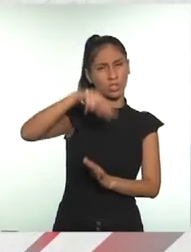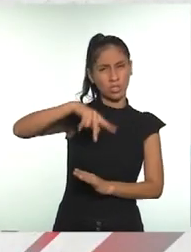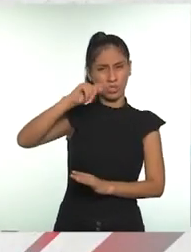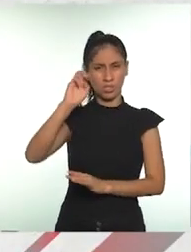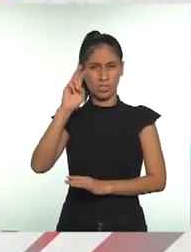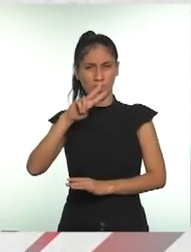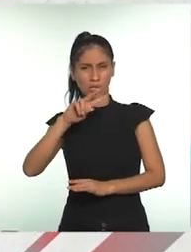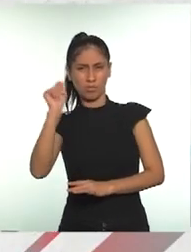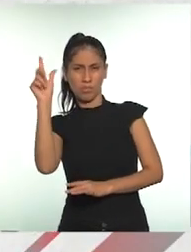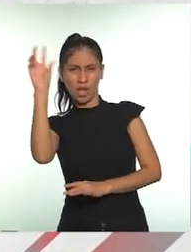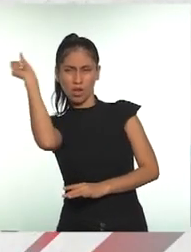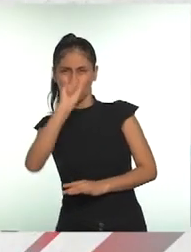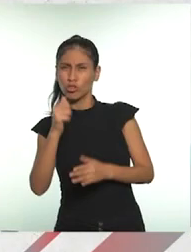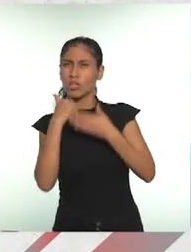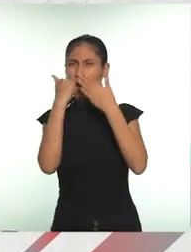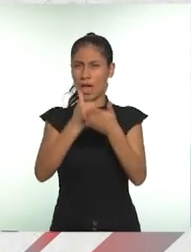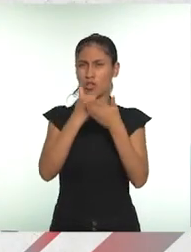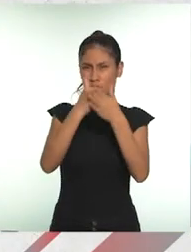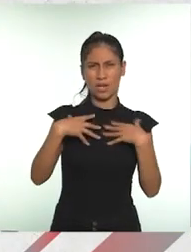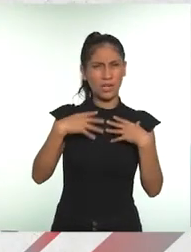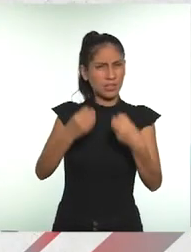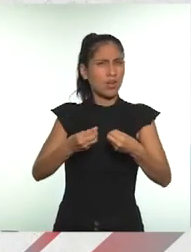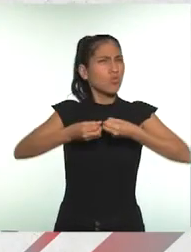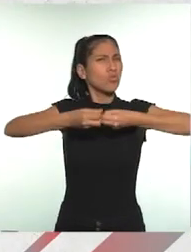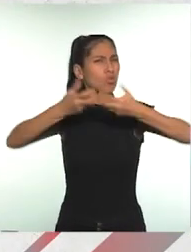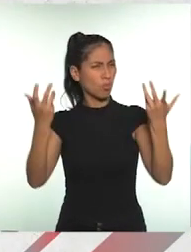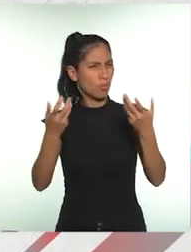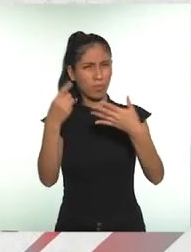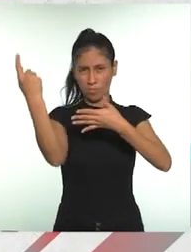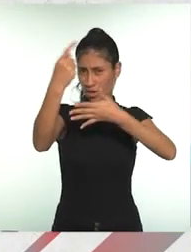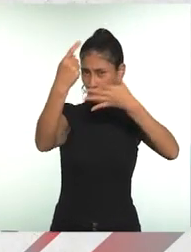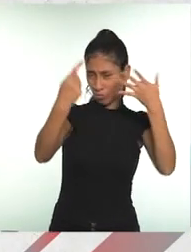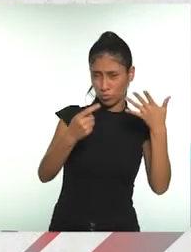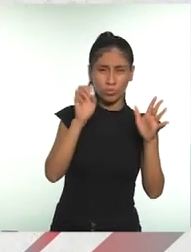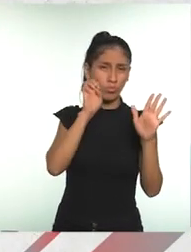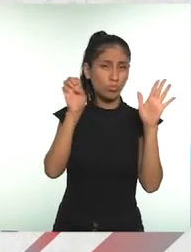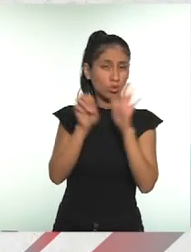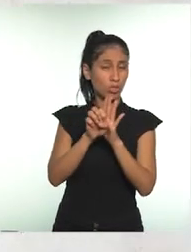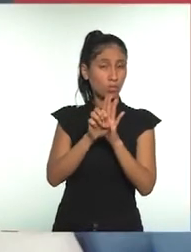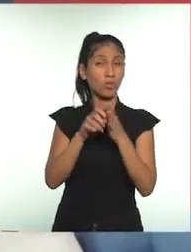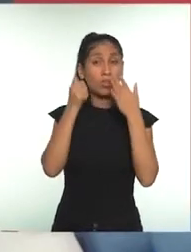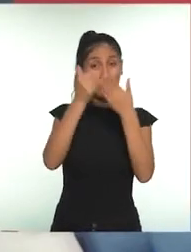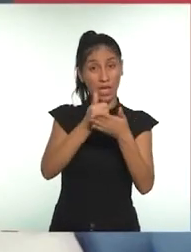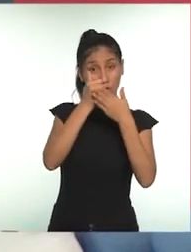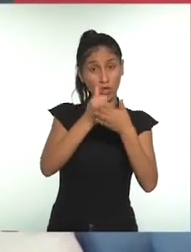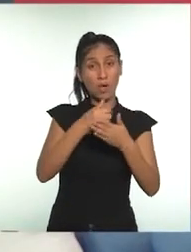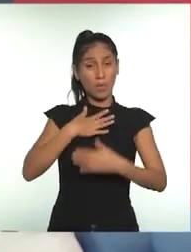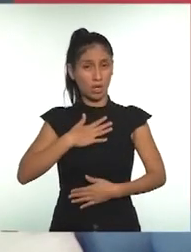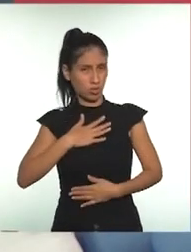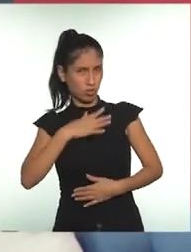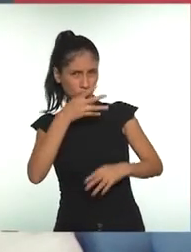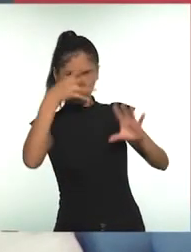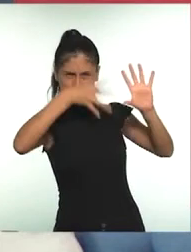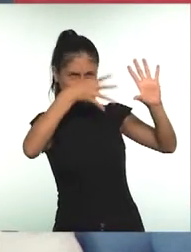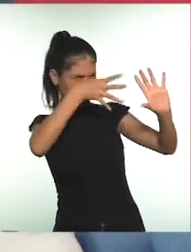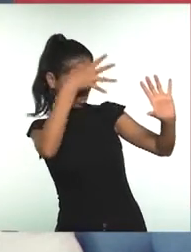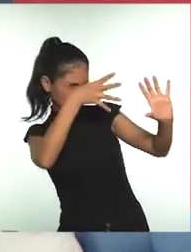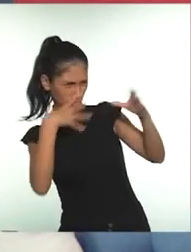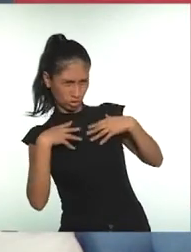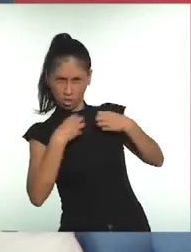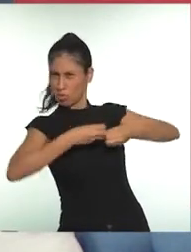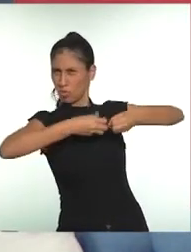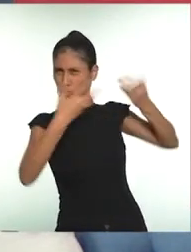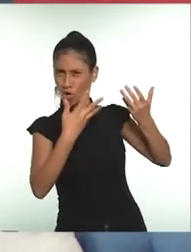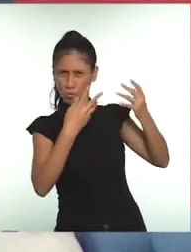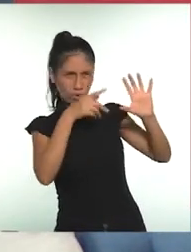situaciones referidas al cuidado de la salud? Para muchas cosas. Por ejemplo, ayudan a identificar estados de salud según la